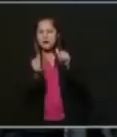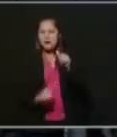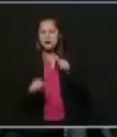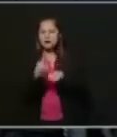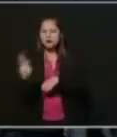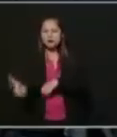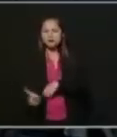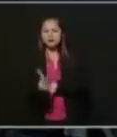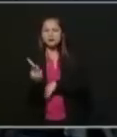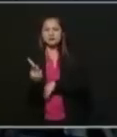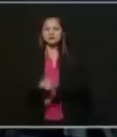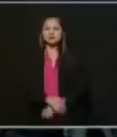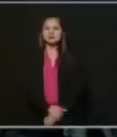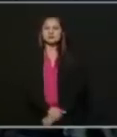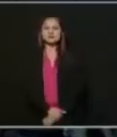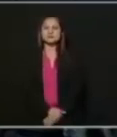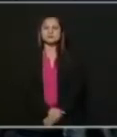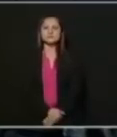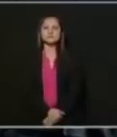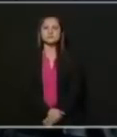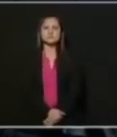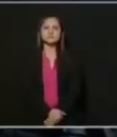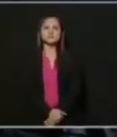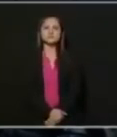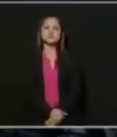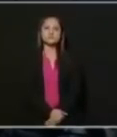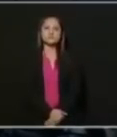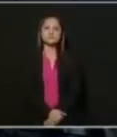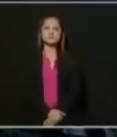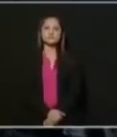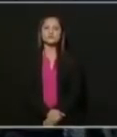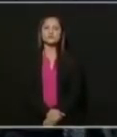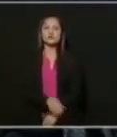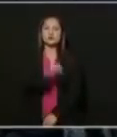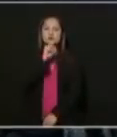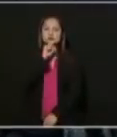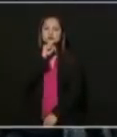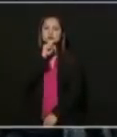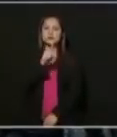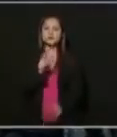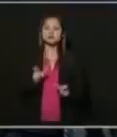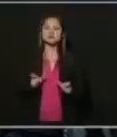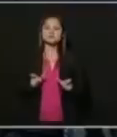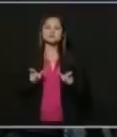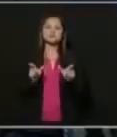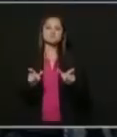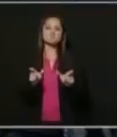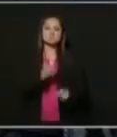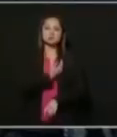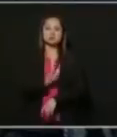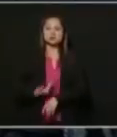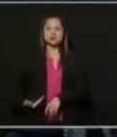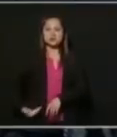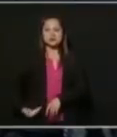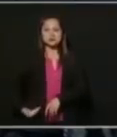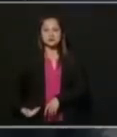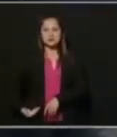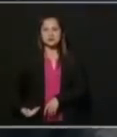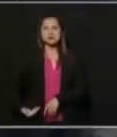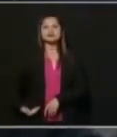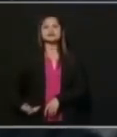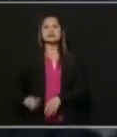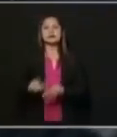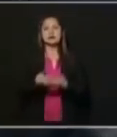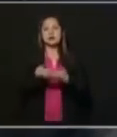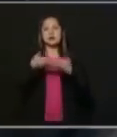Ya también el Estado Mayor Presidencial pasó a formar parte de la